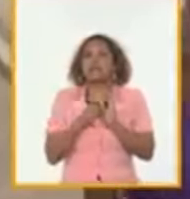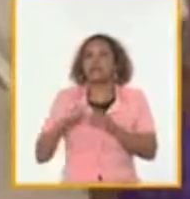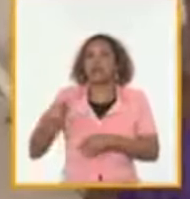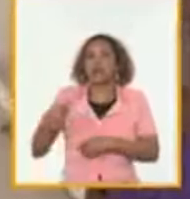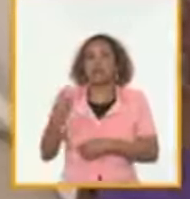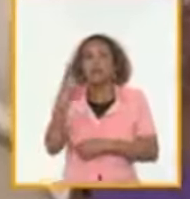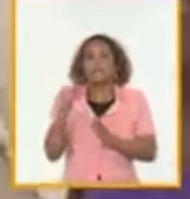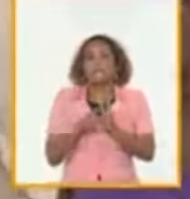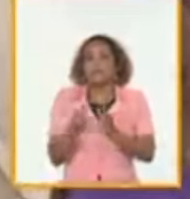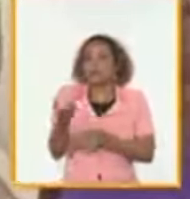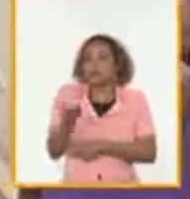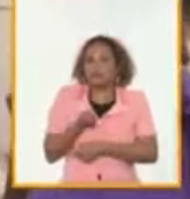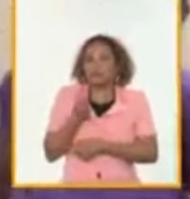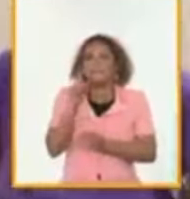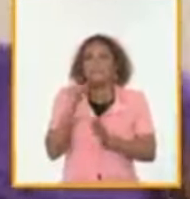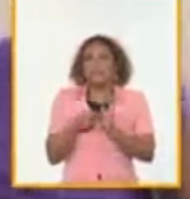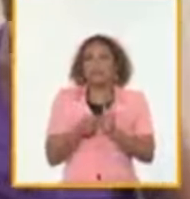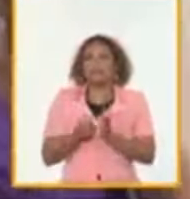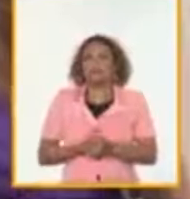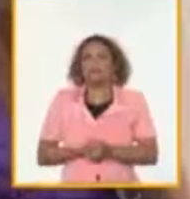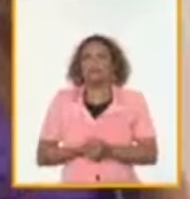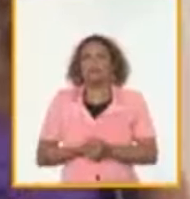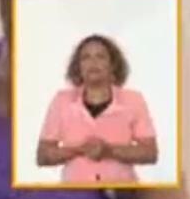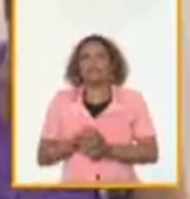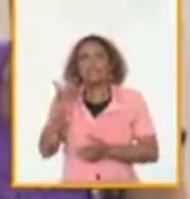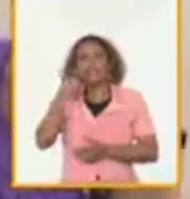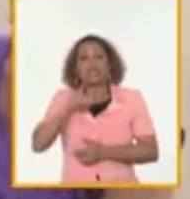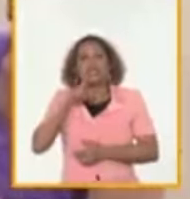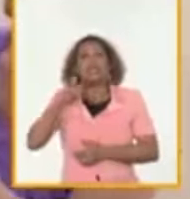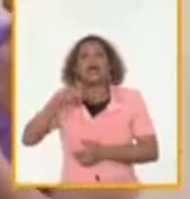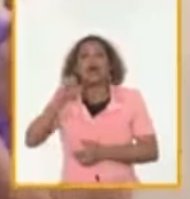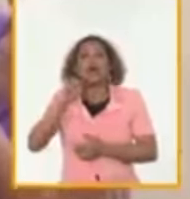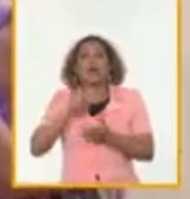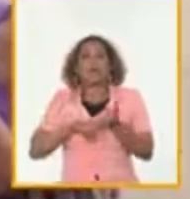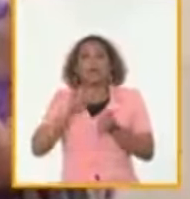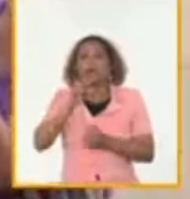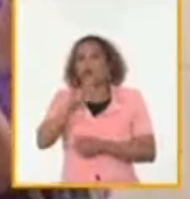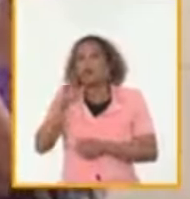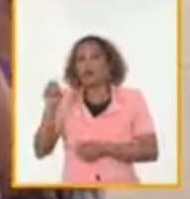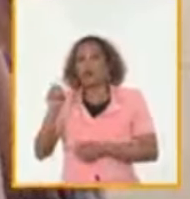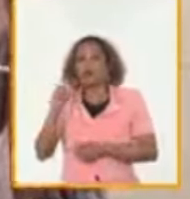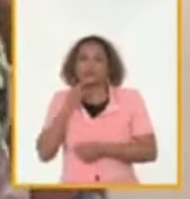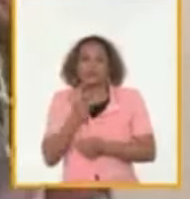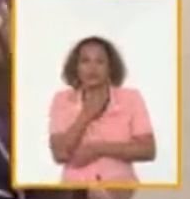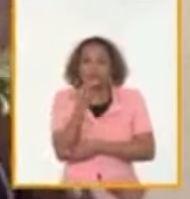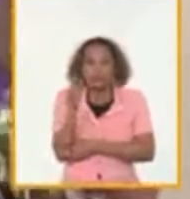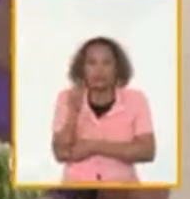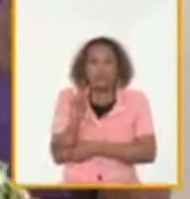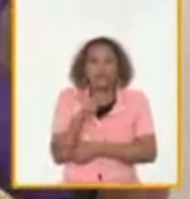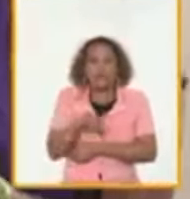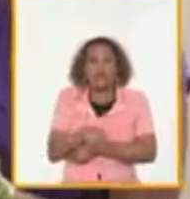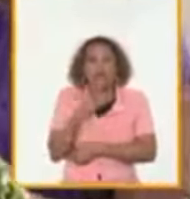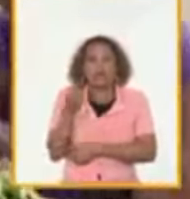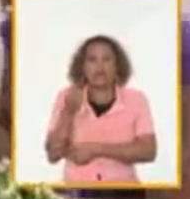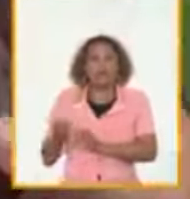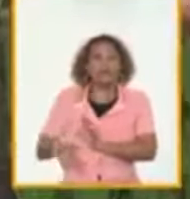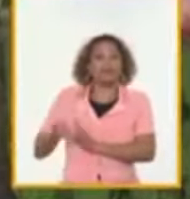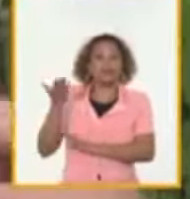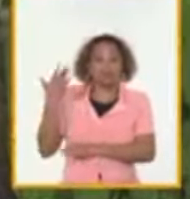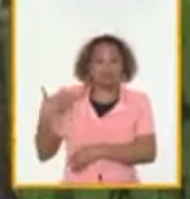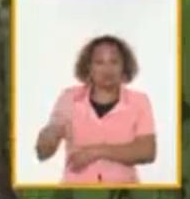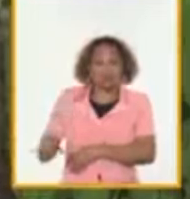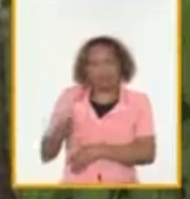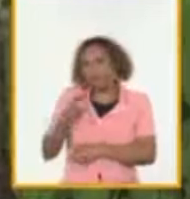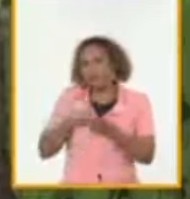diario Y en este caso la ajorro que es tan importante como condimento hoy cuando el precio del ajo está tan elevado cómo lo